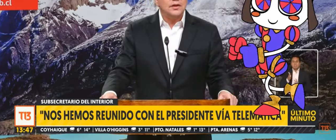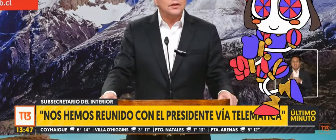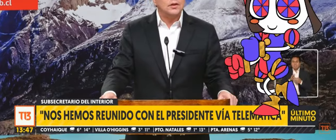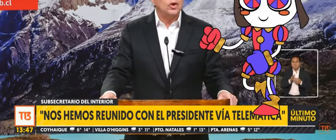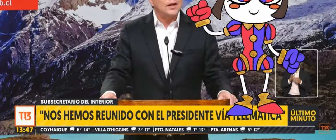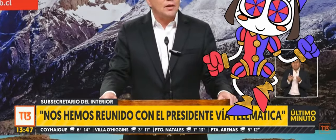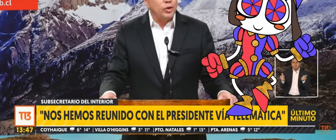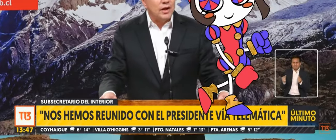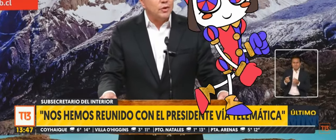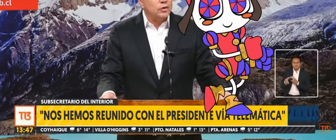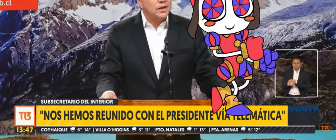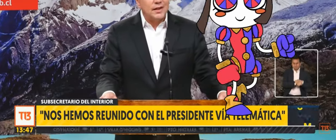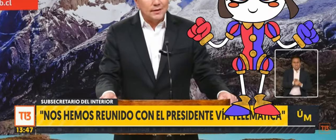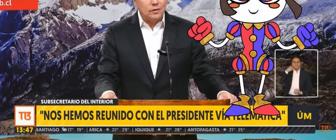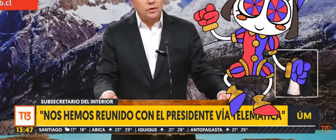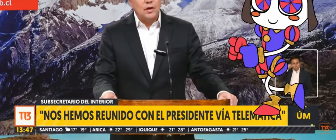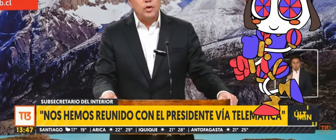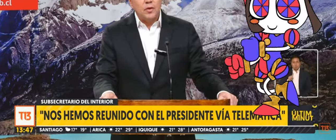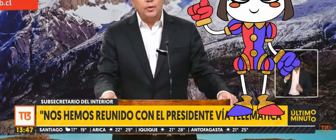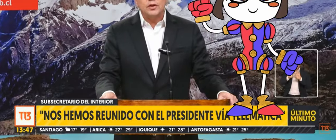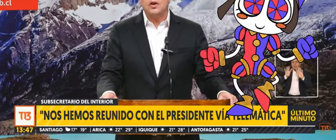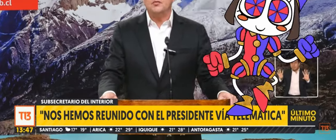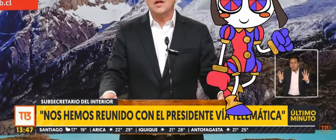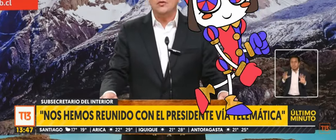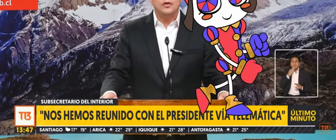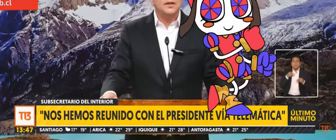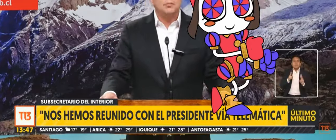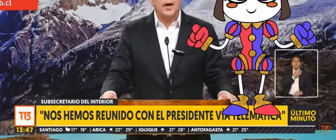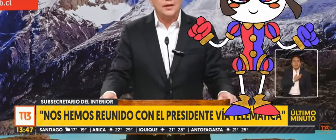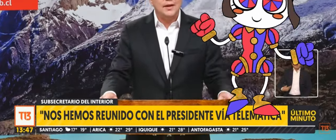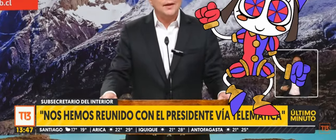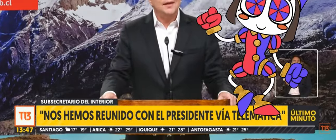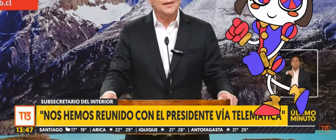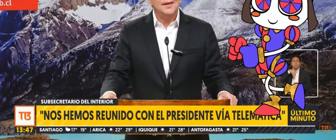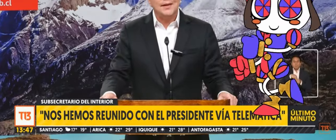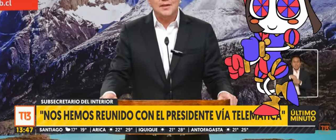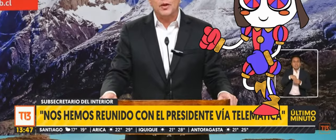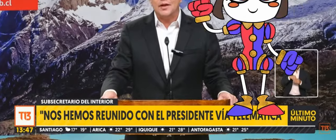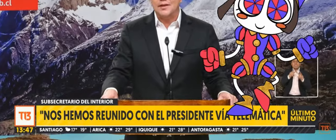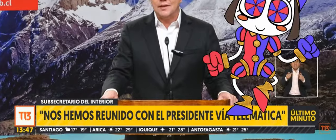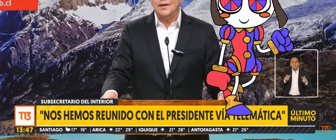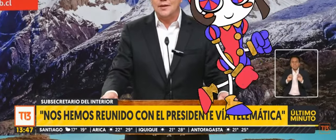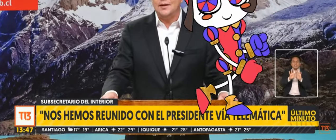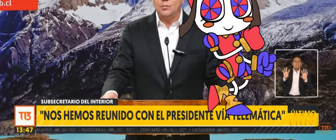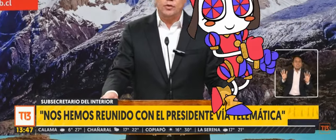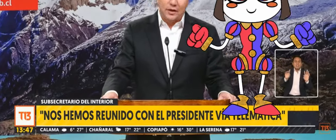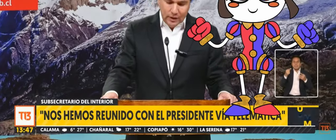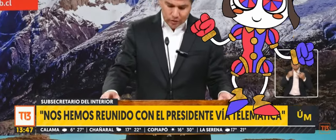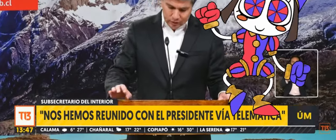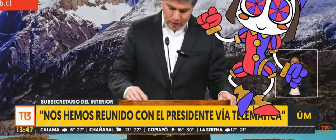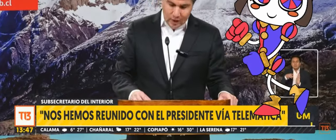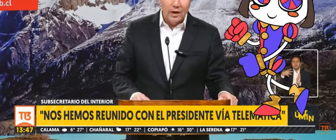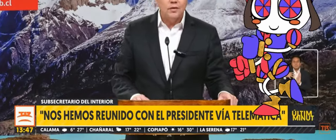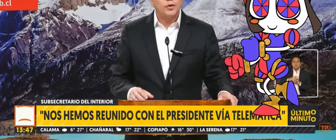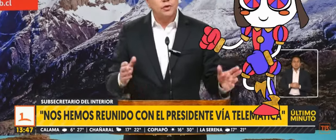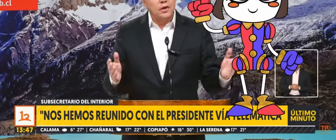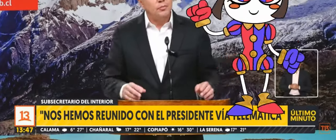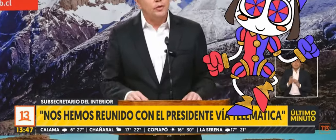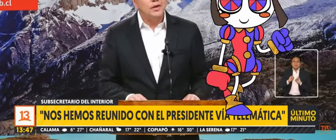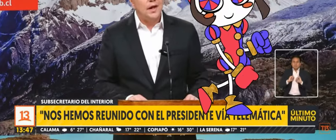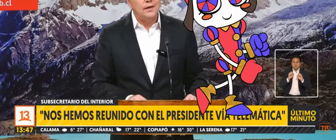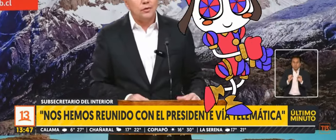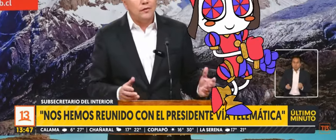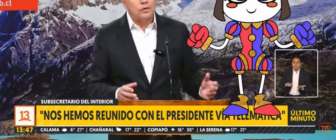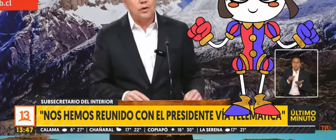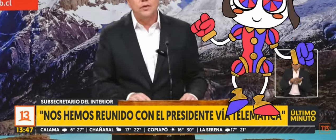estos casos no queden en la impunidad y por tanto sean esclarecidos, pero además porque eso le permite al gobierno hacerse parte de las diligencias para esclarecer este tipo de delitos. Es la información